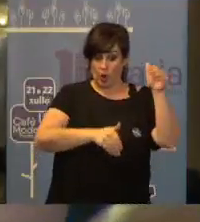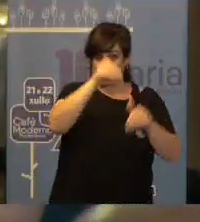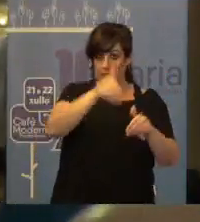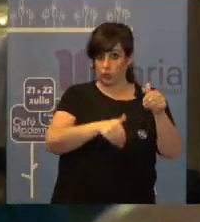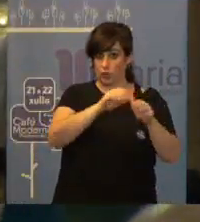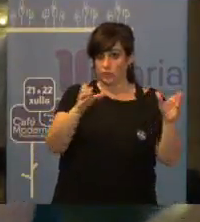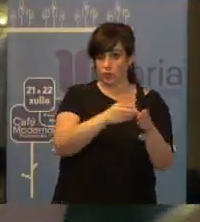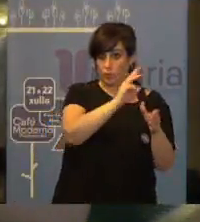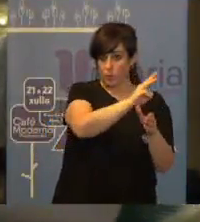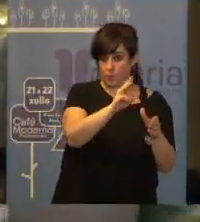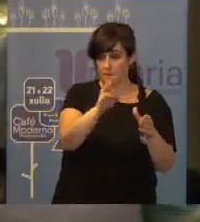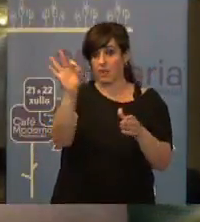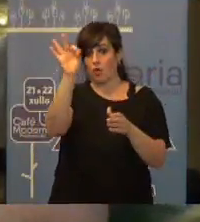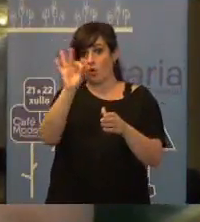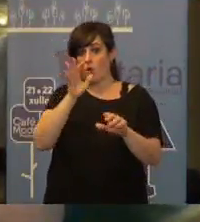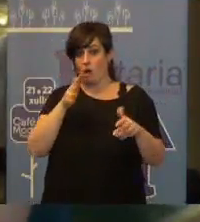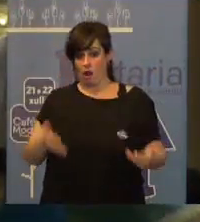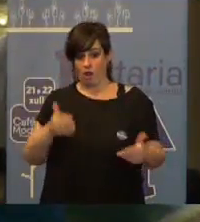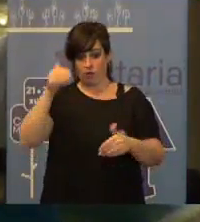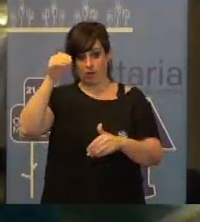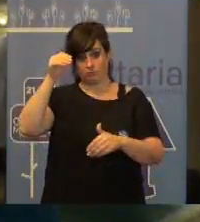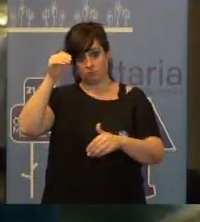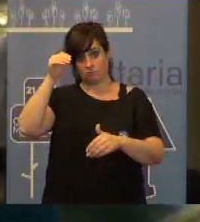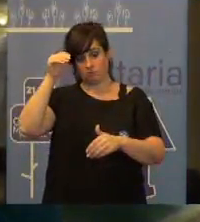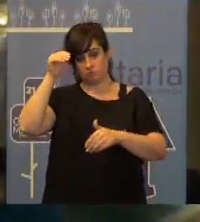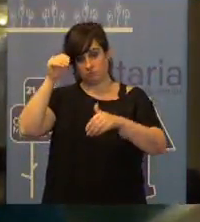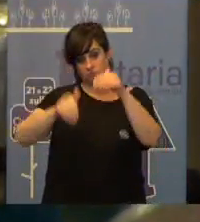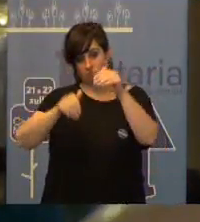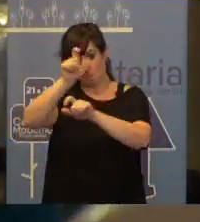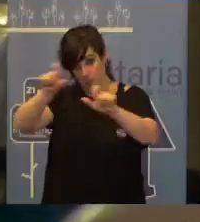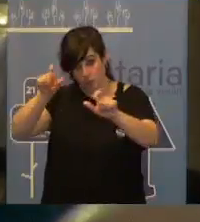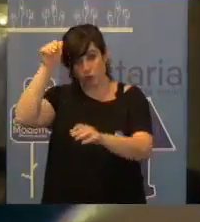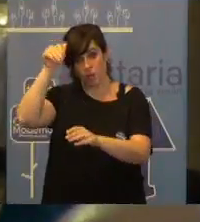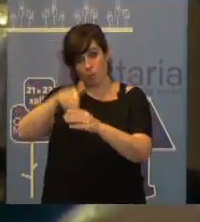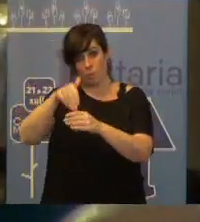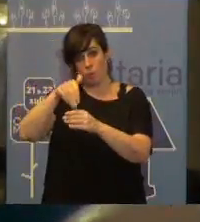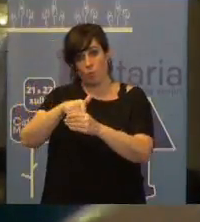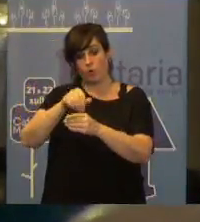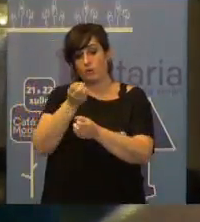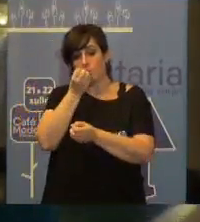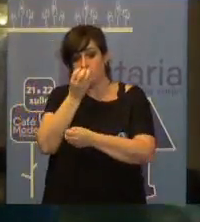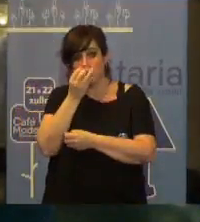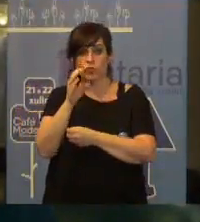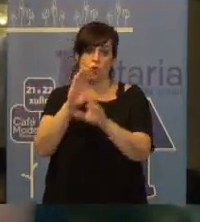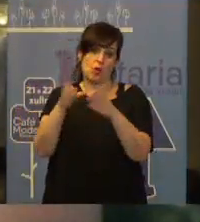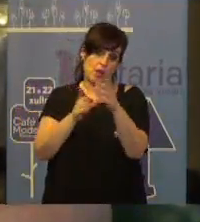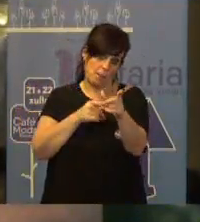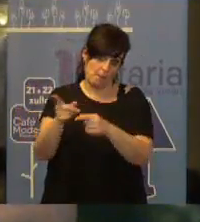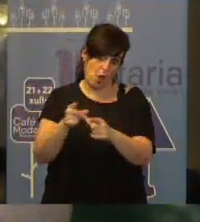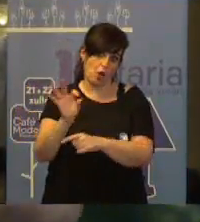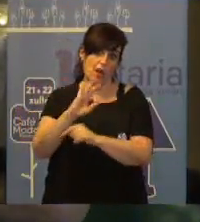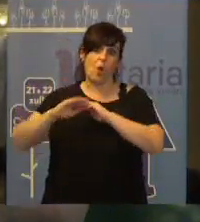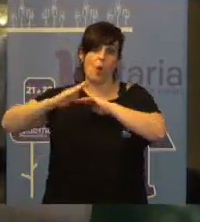por un lado e agora habría que sumar Ciudadanos, e os electores de PSOE, Bloque, Esto e